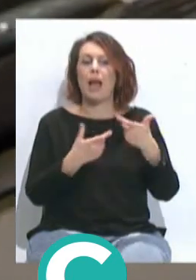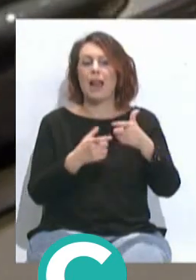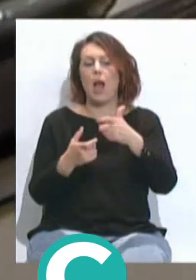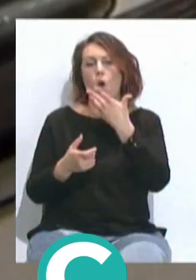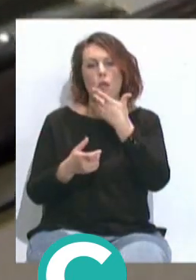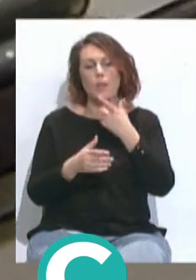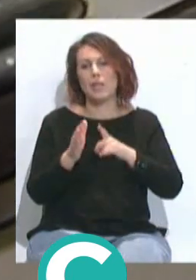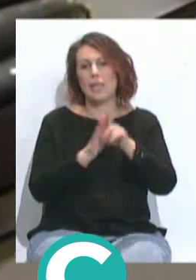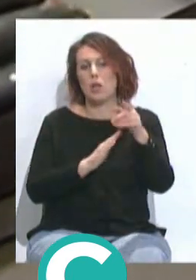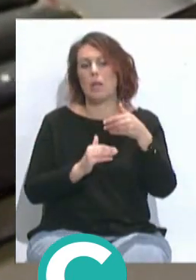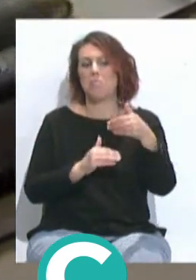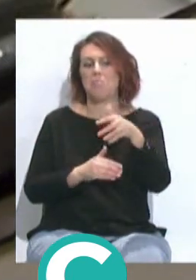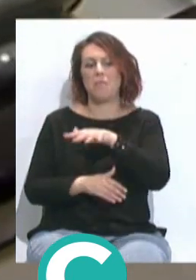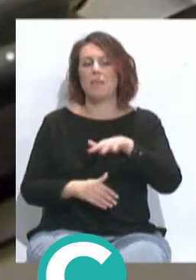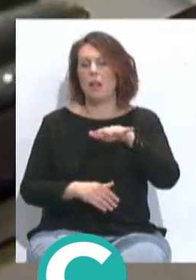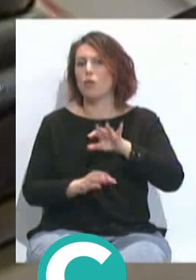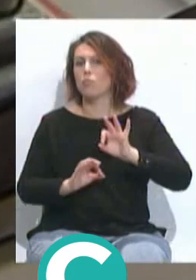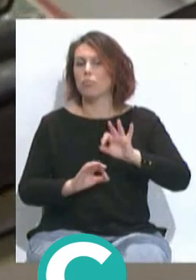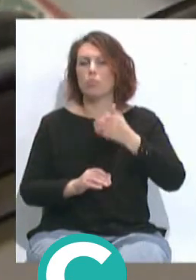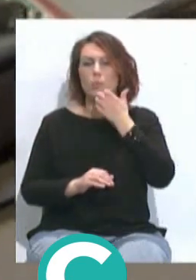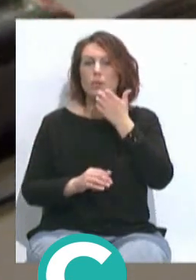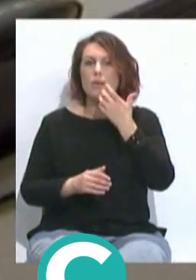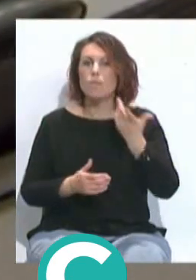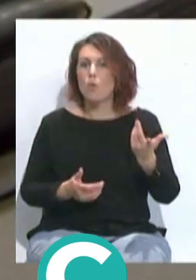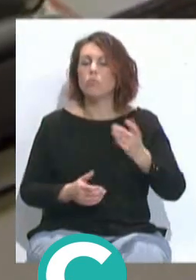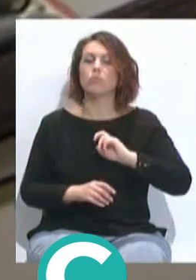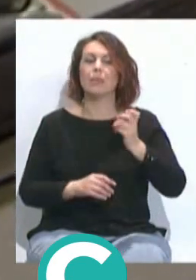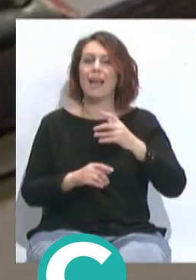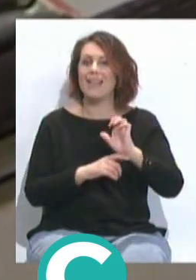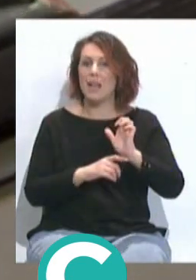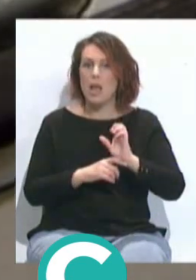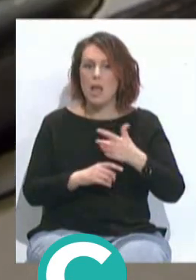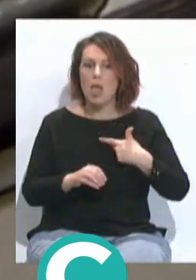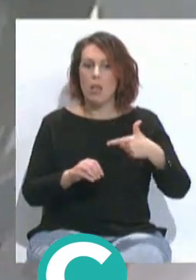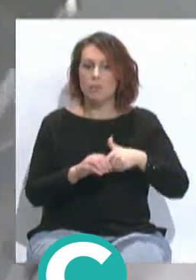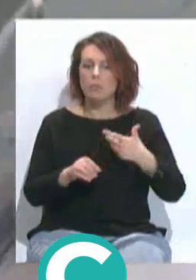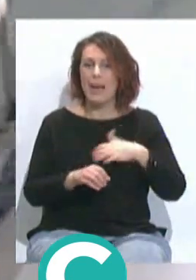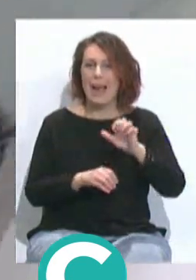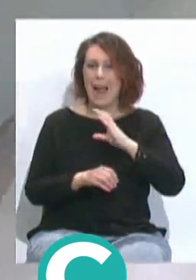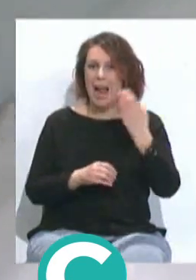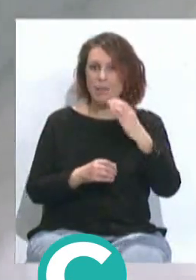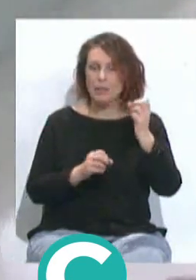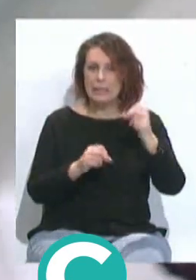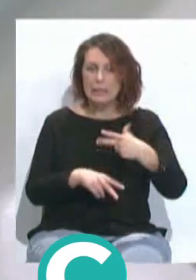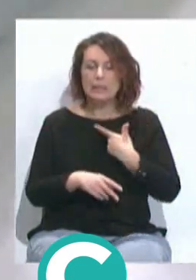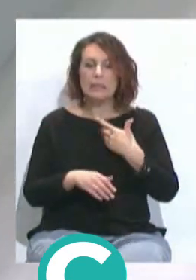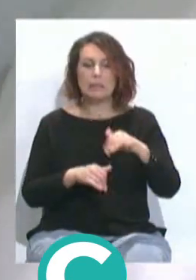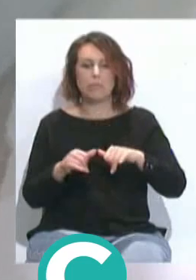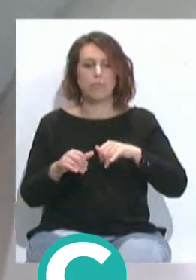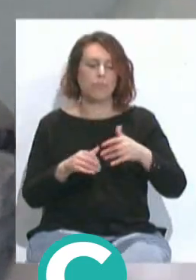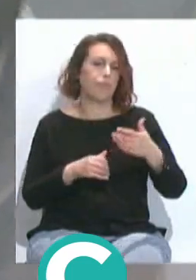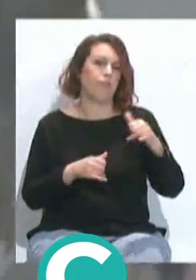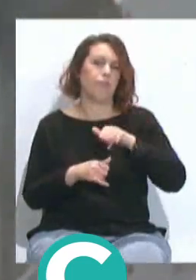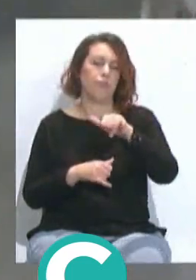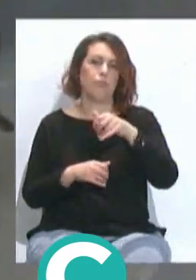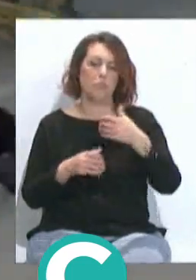conocimiento a desarrollar en estas instalaciones, como podrían ser, entre otras, energías y combustibles descarbonizados, vehículos no tripulados o